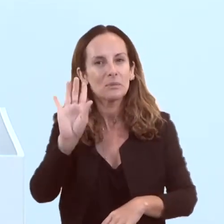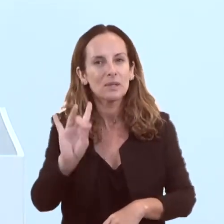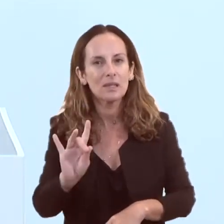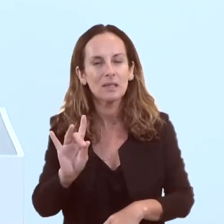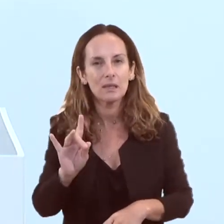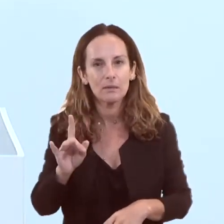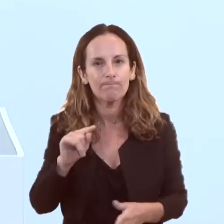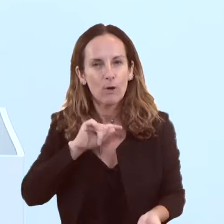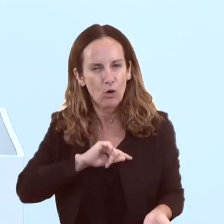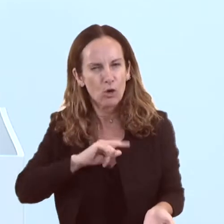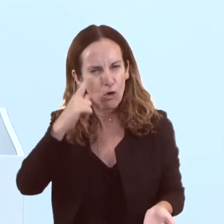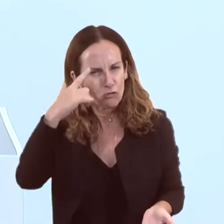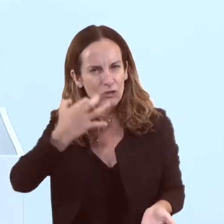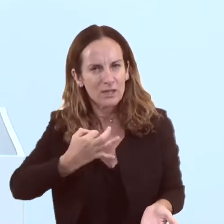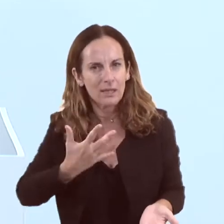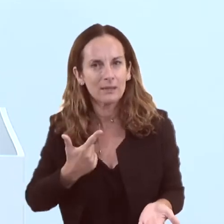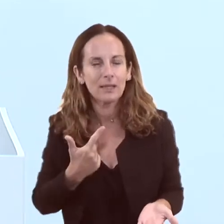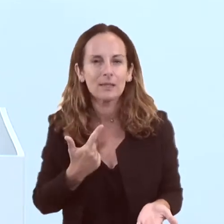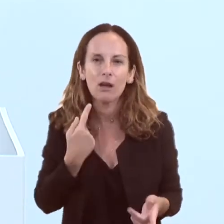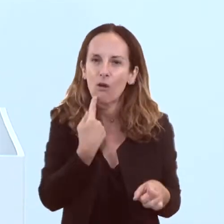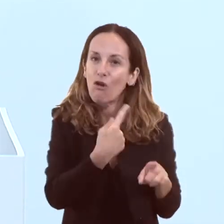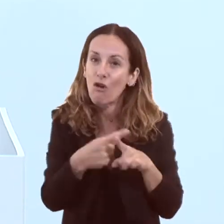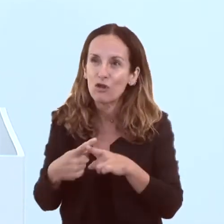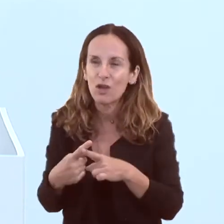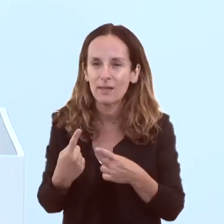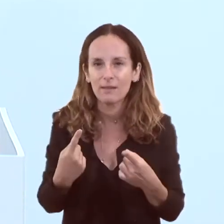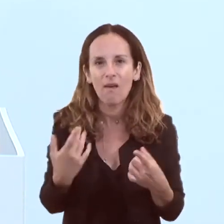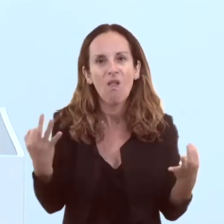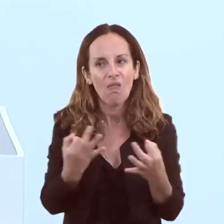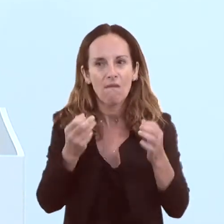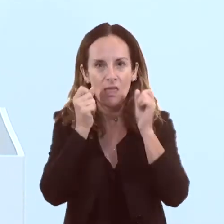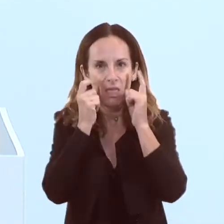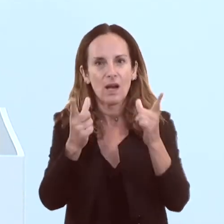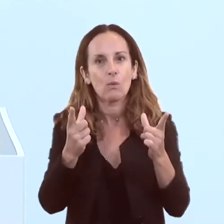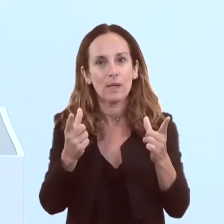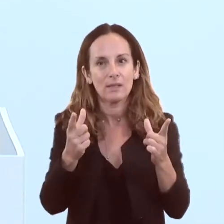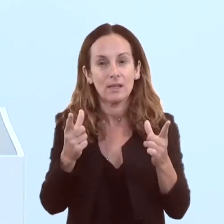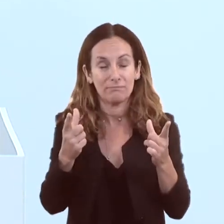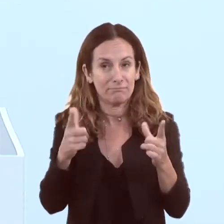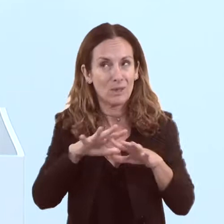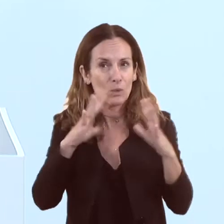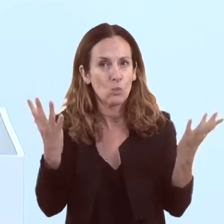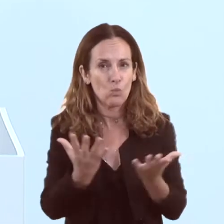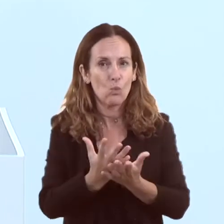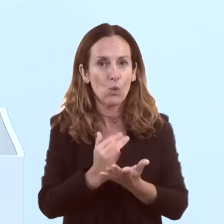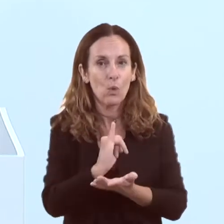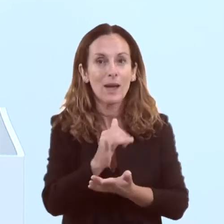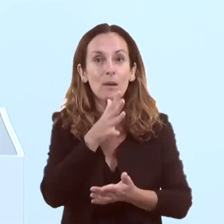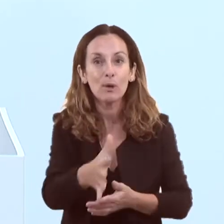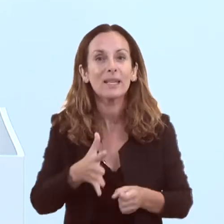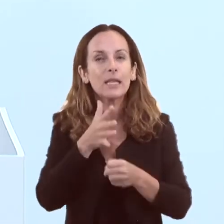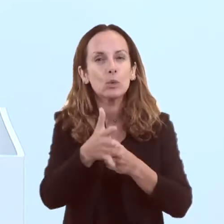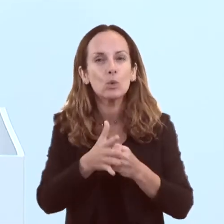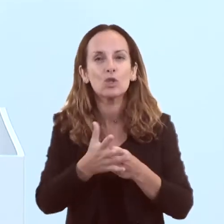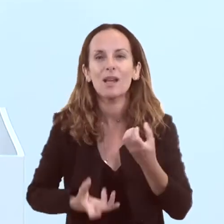ser conscientes de ciertas cosas que tenemos que ser conscientes en la vida y sobre todo el mundo en que vivimos porque la industria creativa y